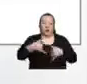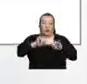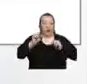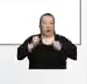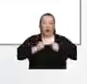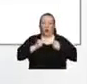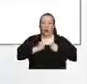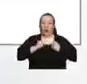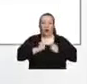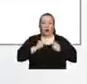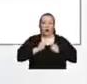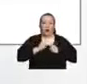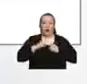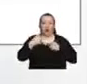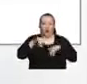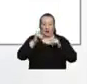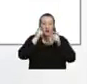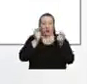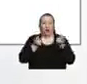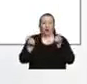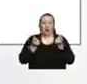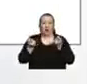y controlando todo